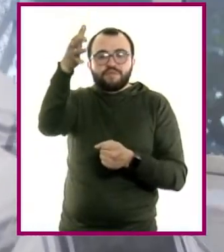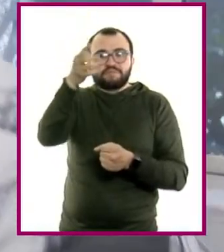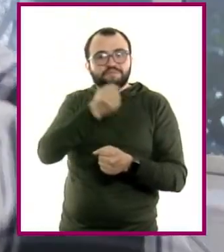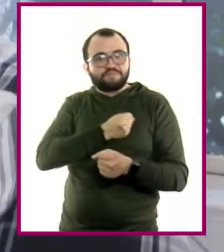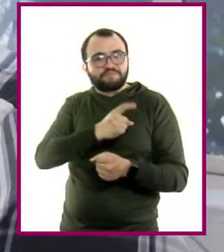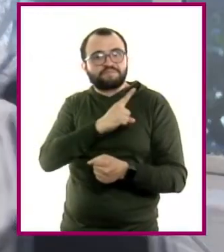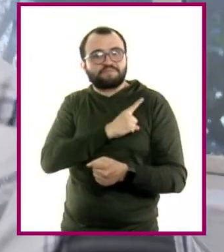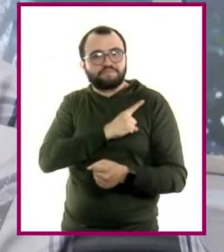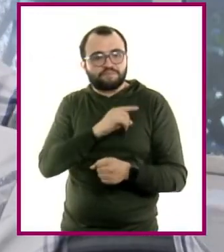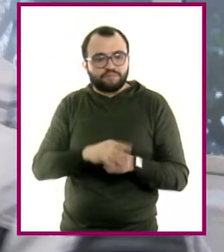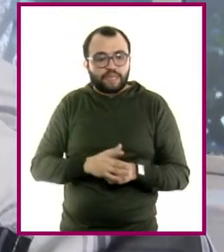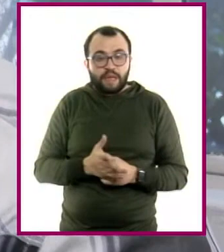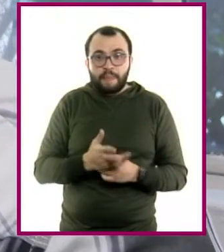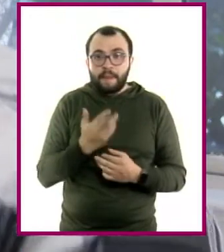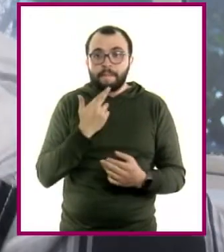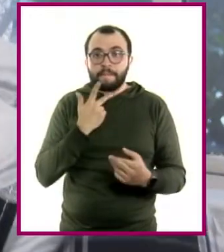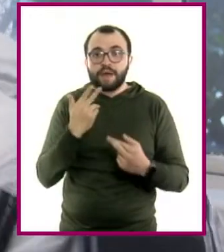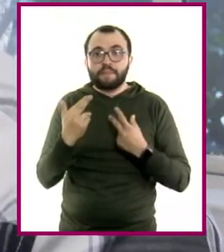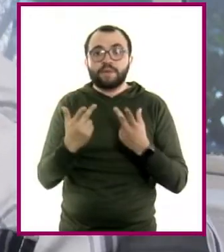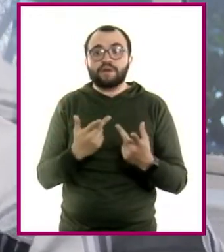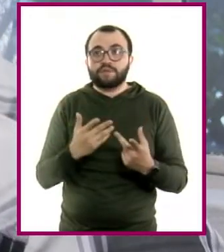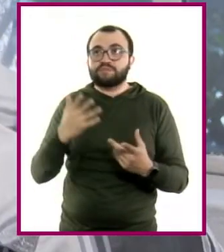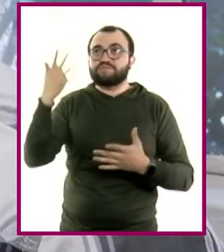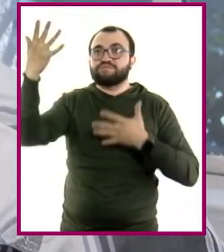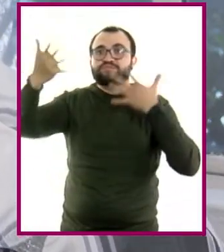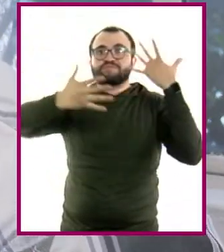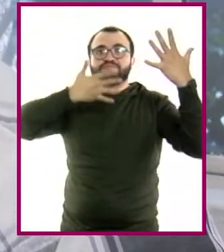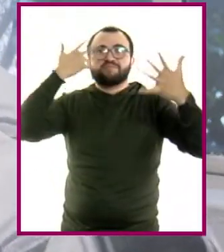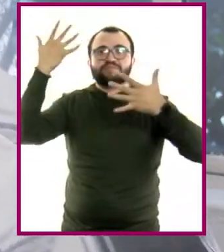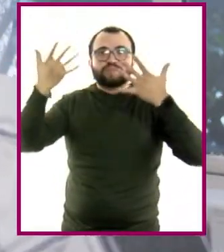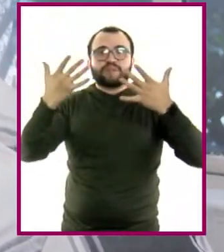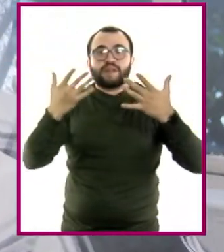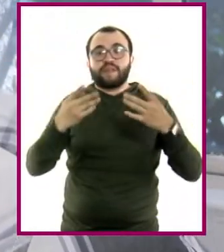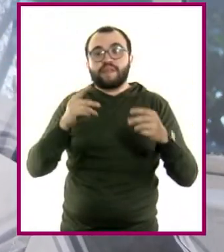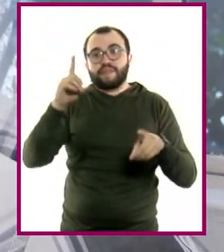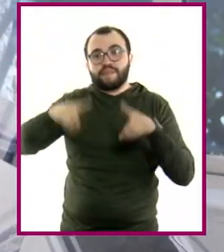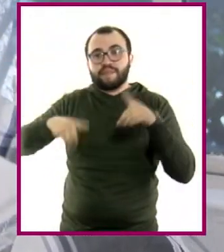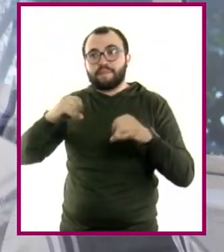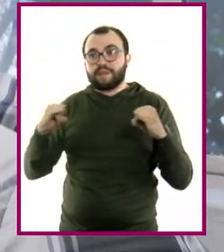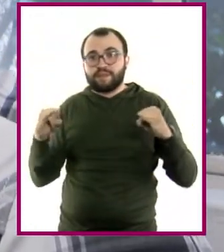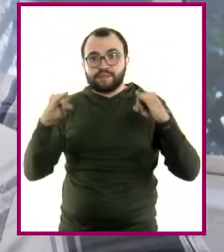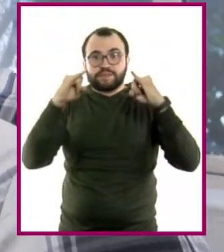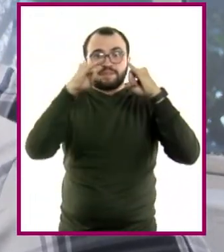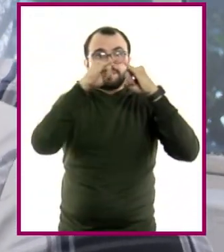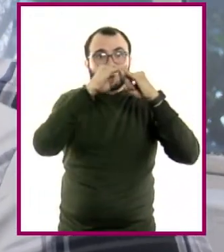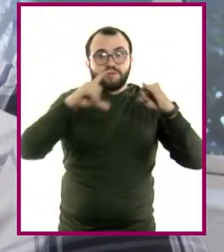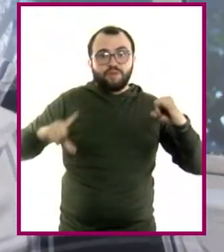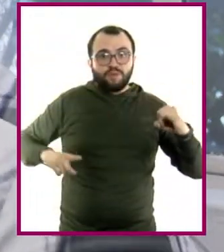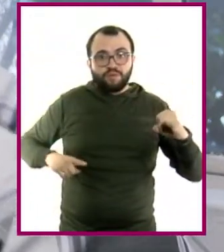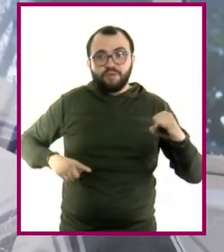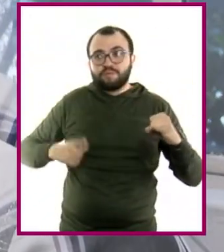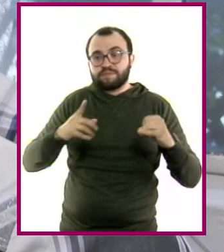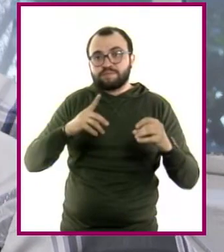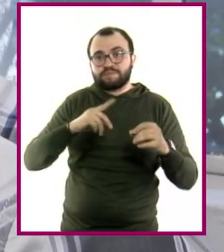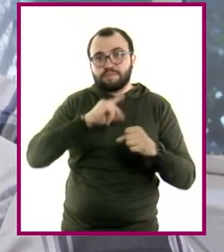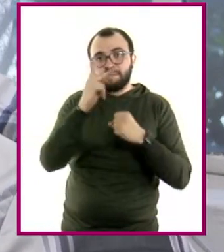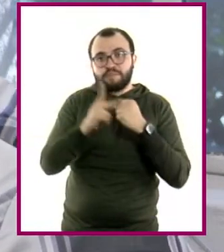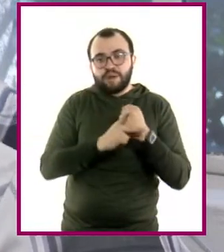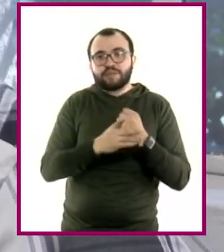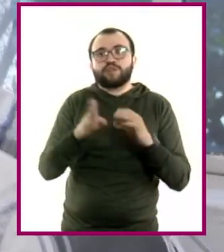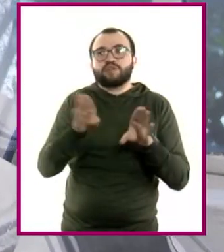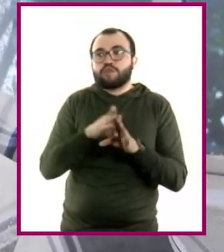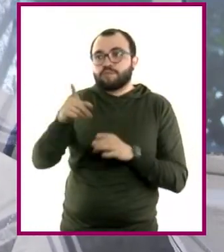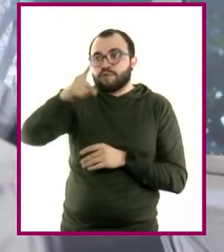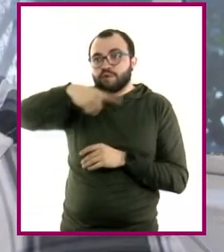El mejoramiento del medio ambiente dependerá en gran parte del sistema institucional de cada país, del grado de conciencia de la población, de